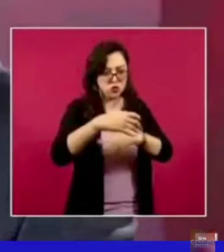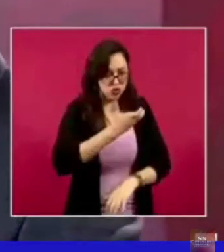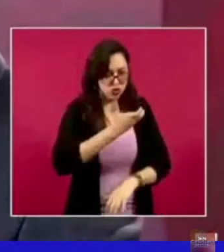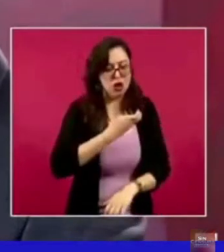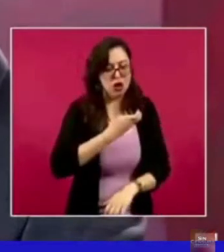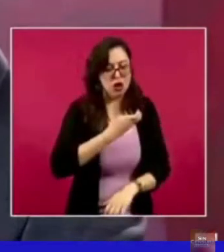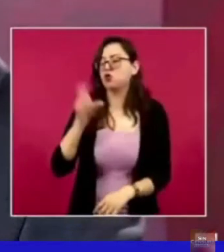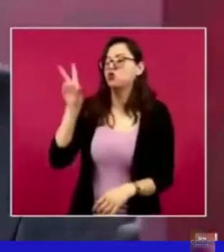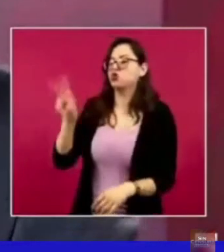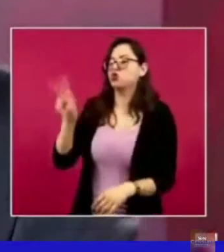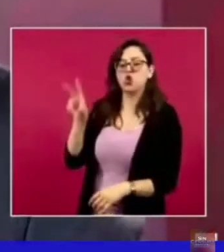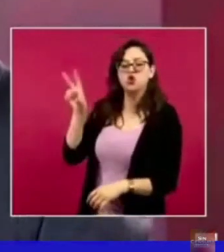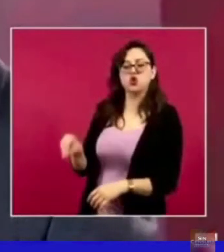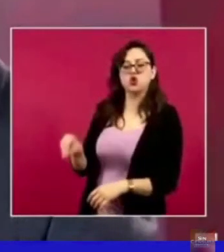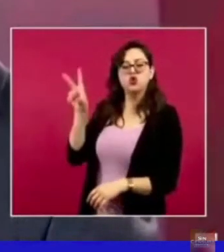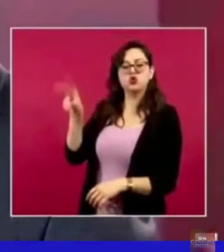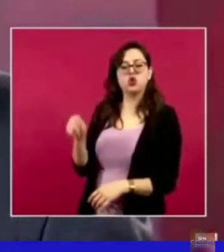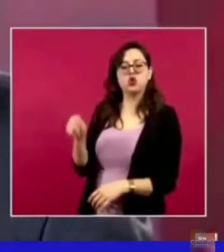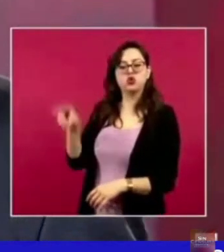vinieron maestros